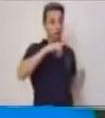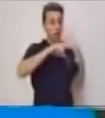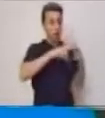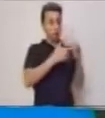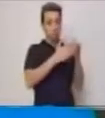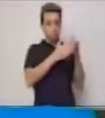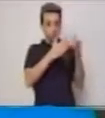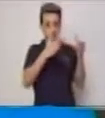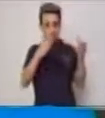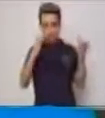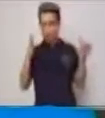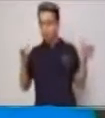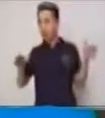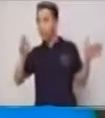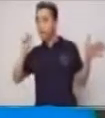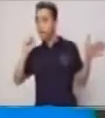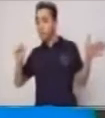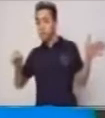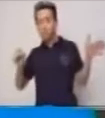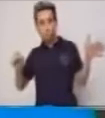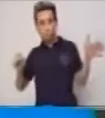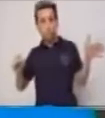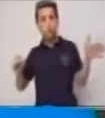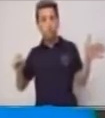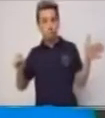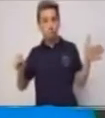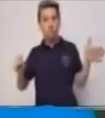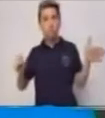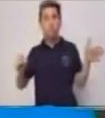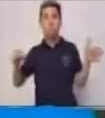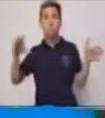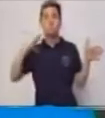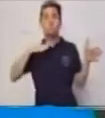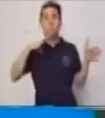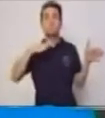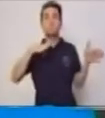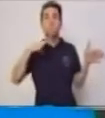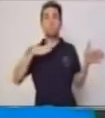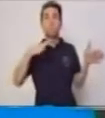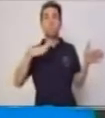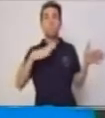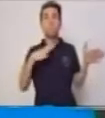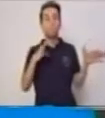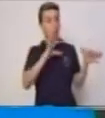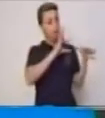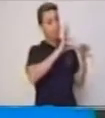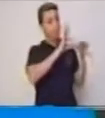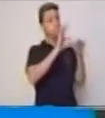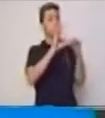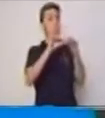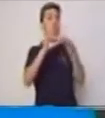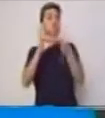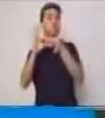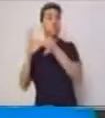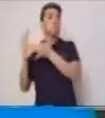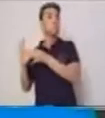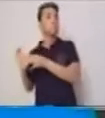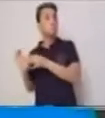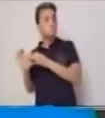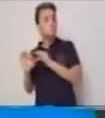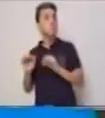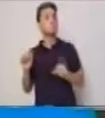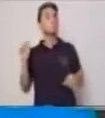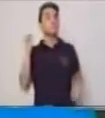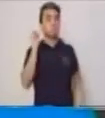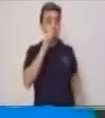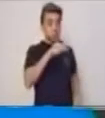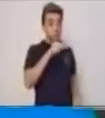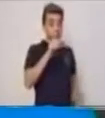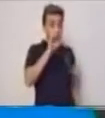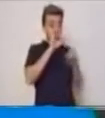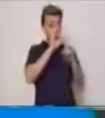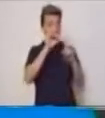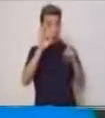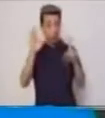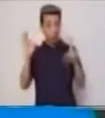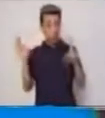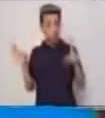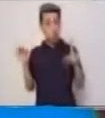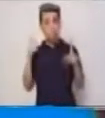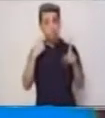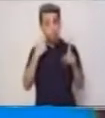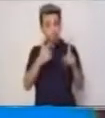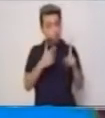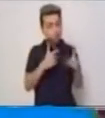termina con punto y tiene una unidad. En esta oración nosotros vamos